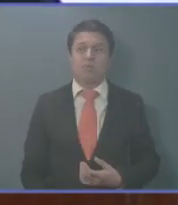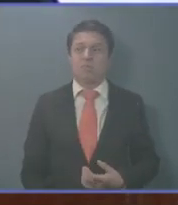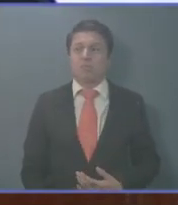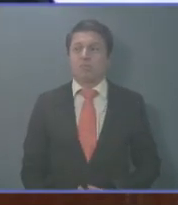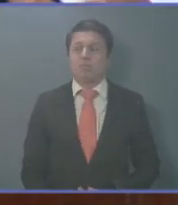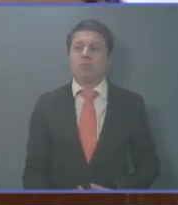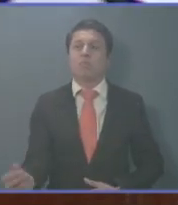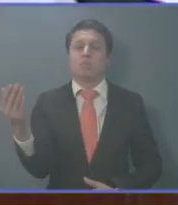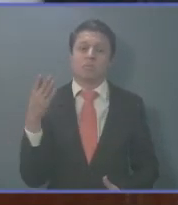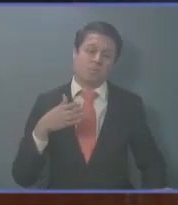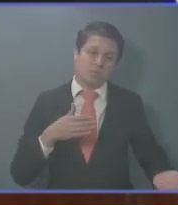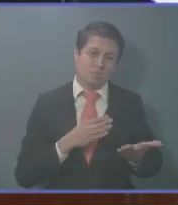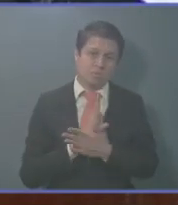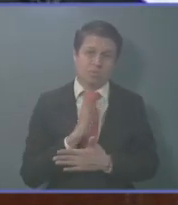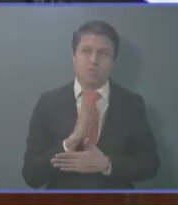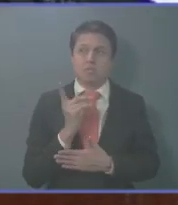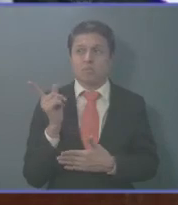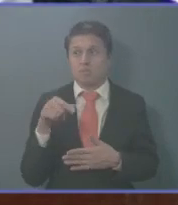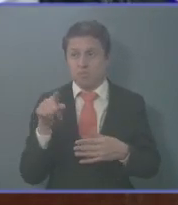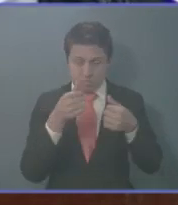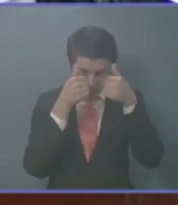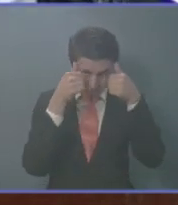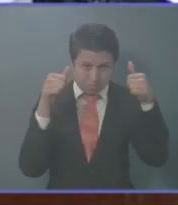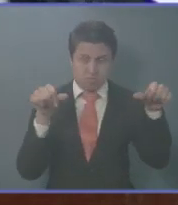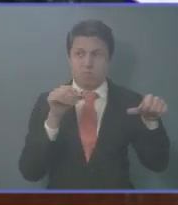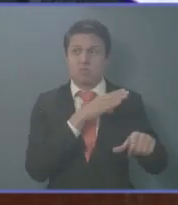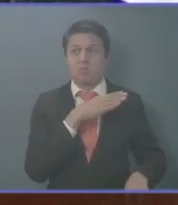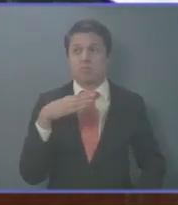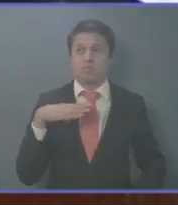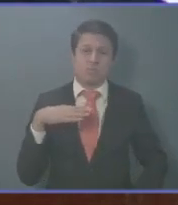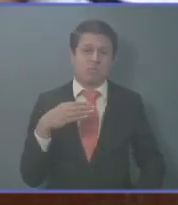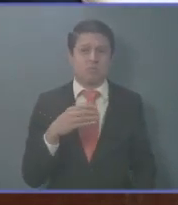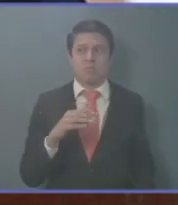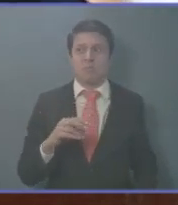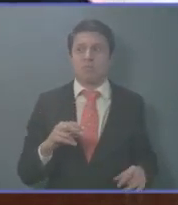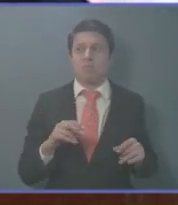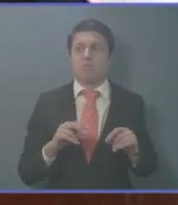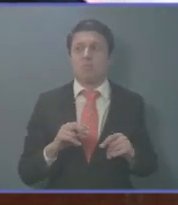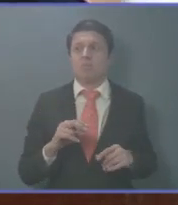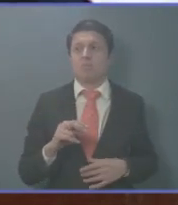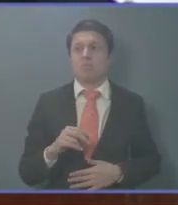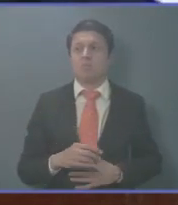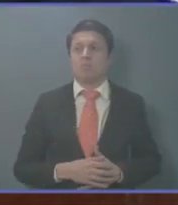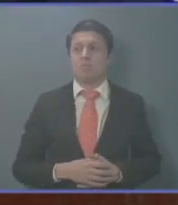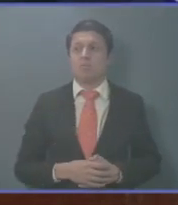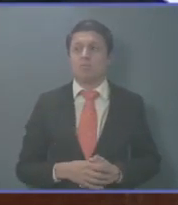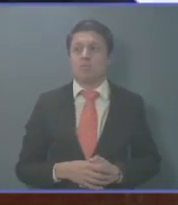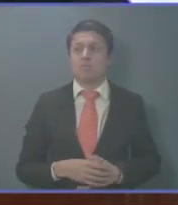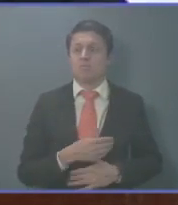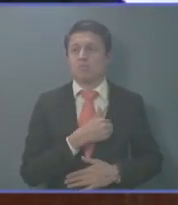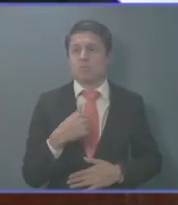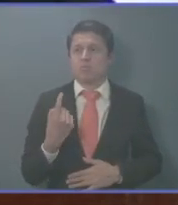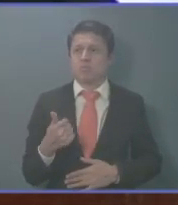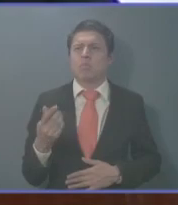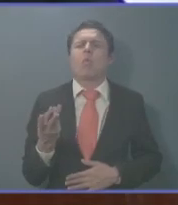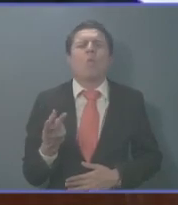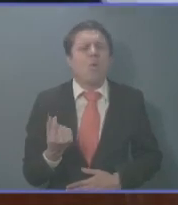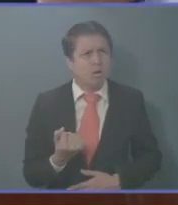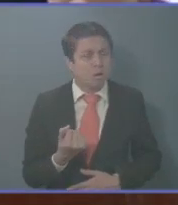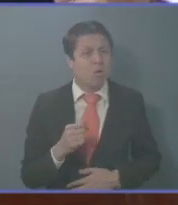parte o por acuerdos del órgano ejecutivo. ¿Cuánto dije?